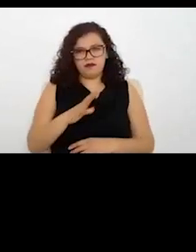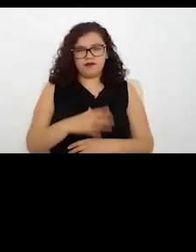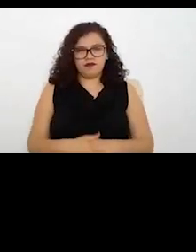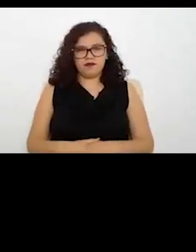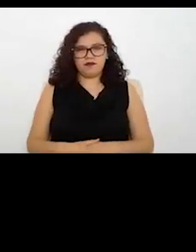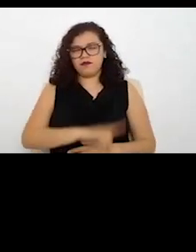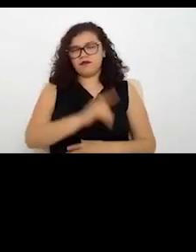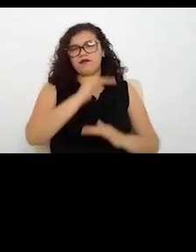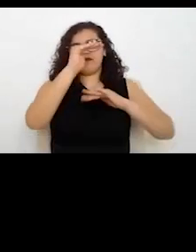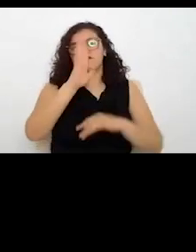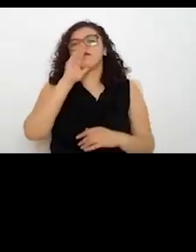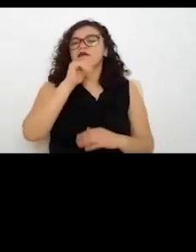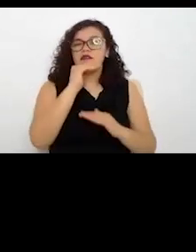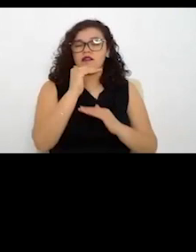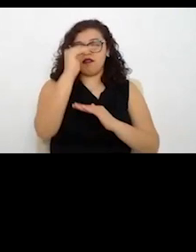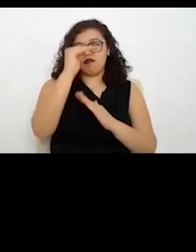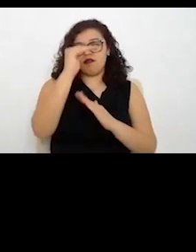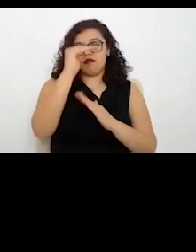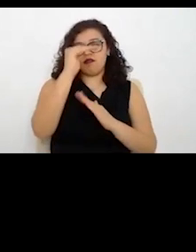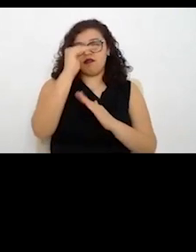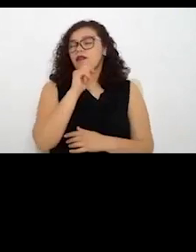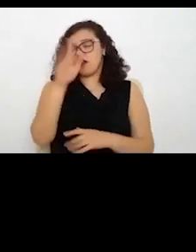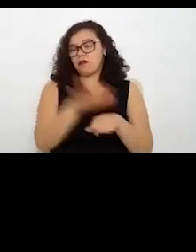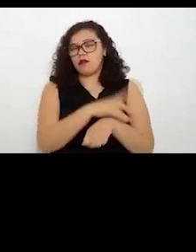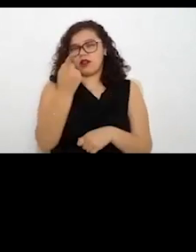porque entonces estaríamos mermando el